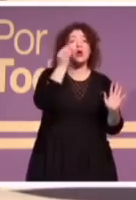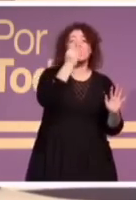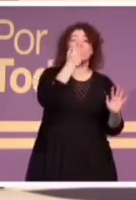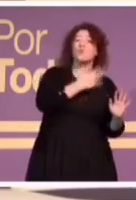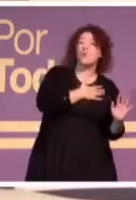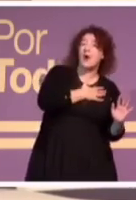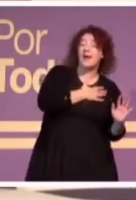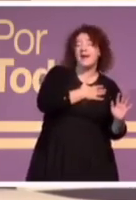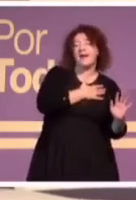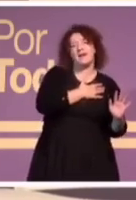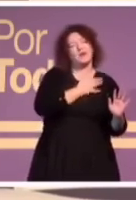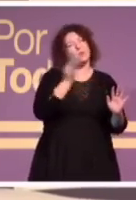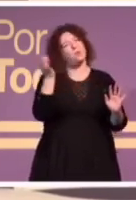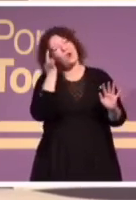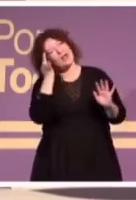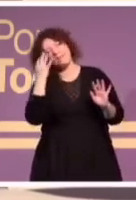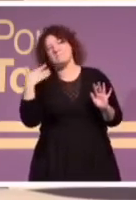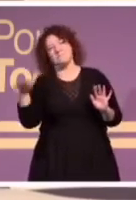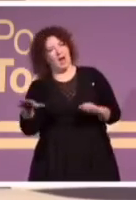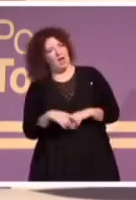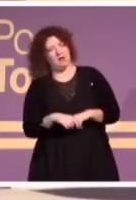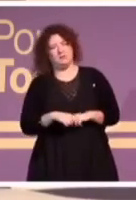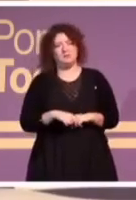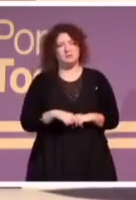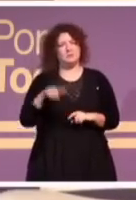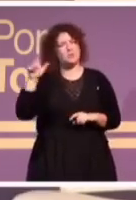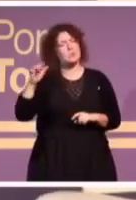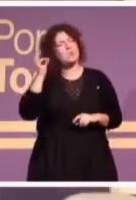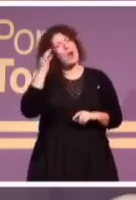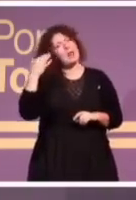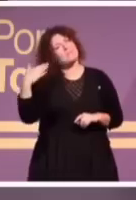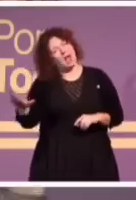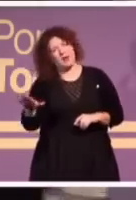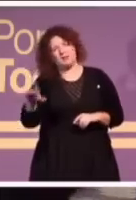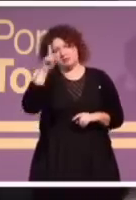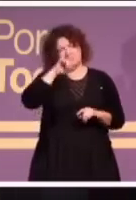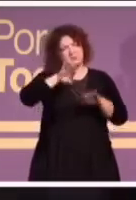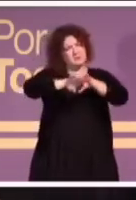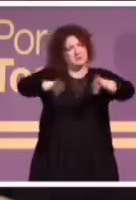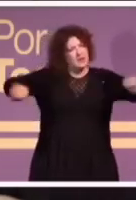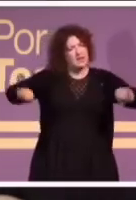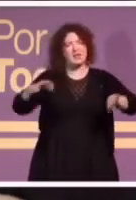mujeres y las que no lo somos, las que somos malas mujeres.